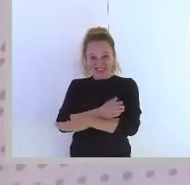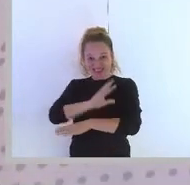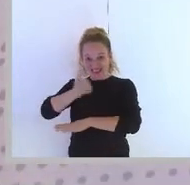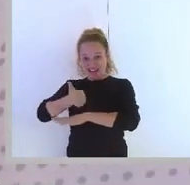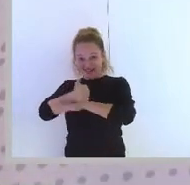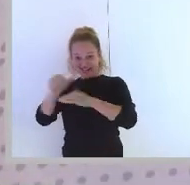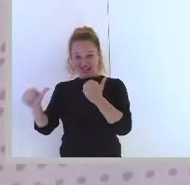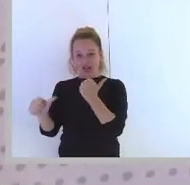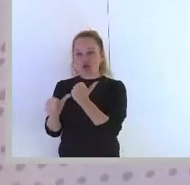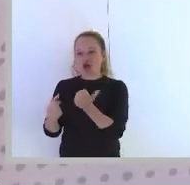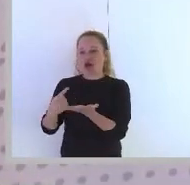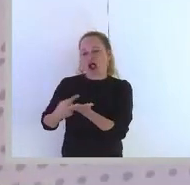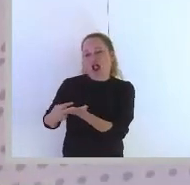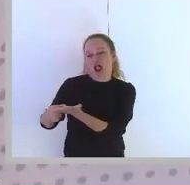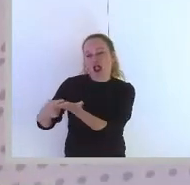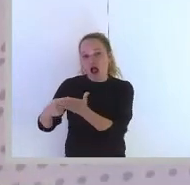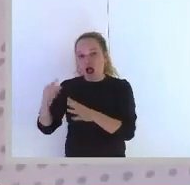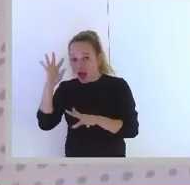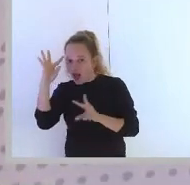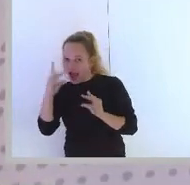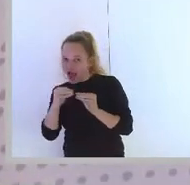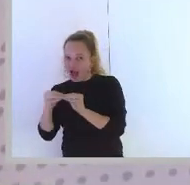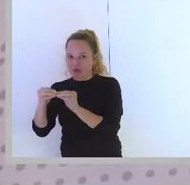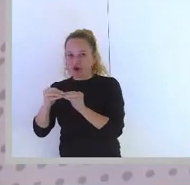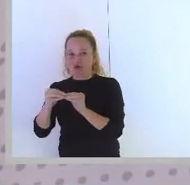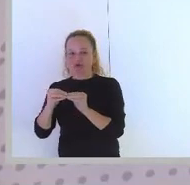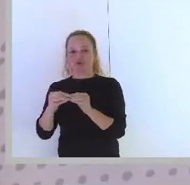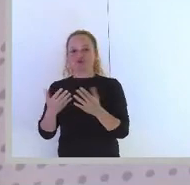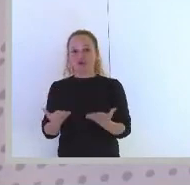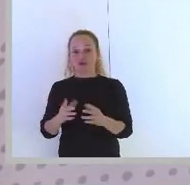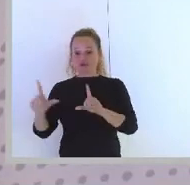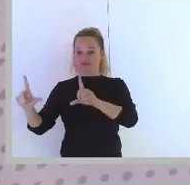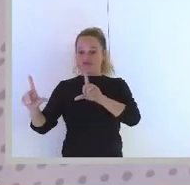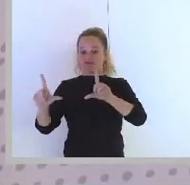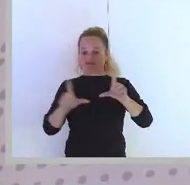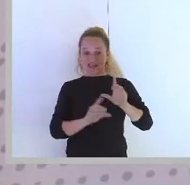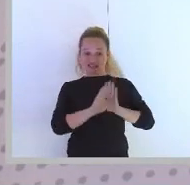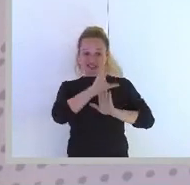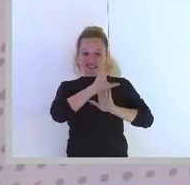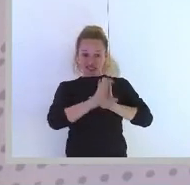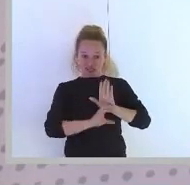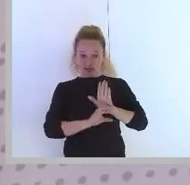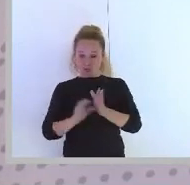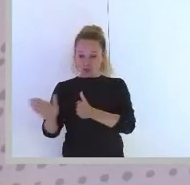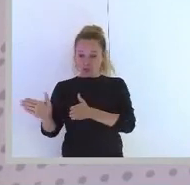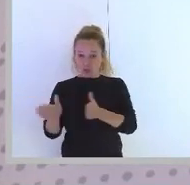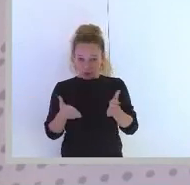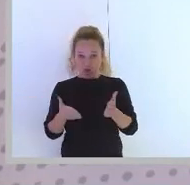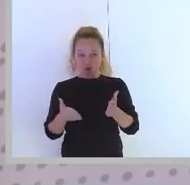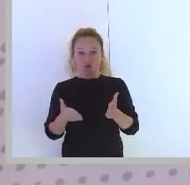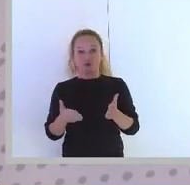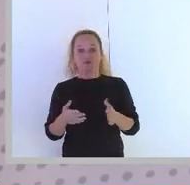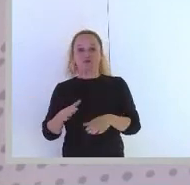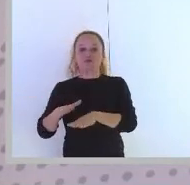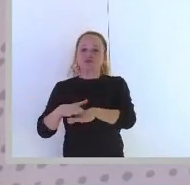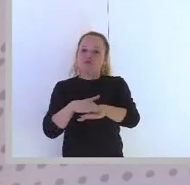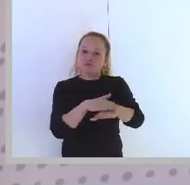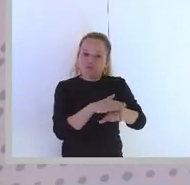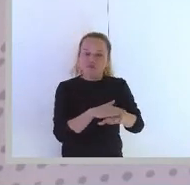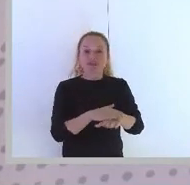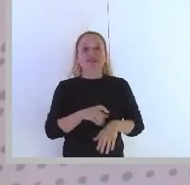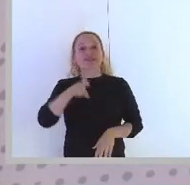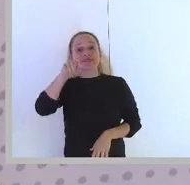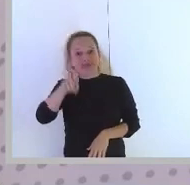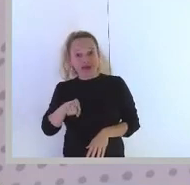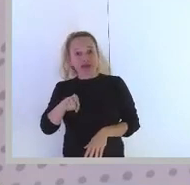vicerrector, vamos a tener un diploma, un certificado de este curso, pero la gente tiene que,